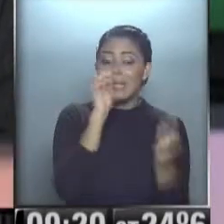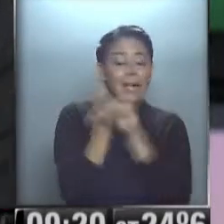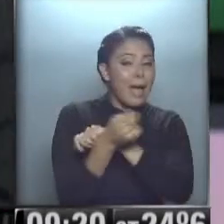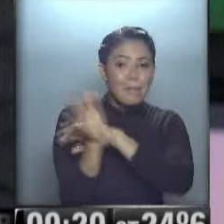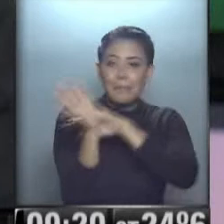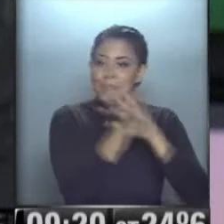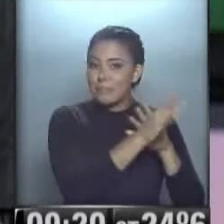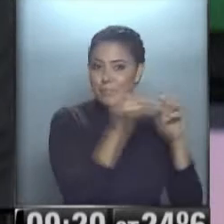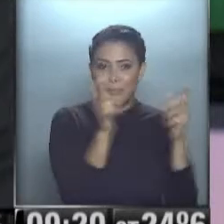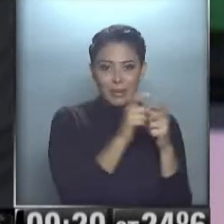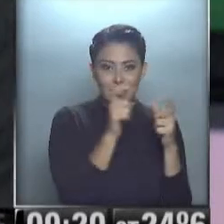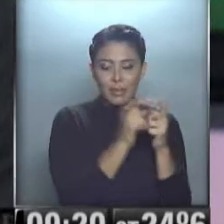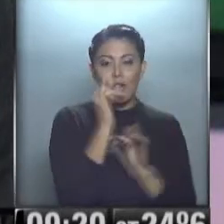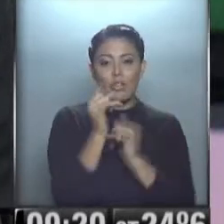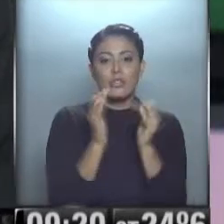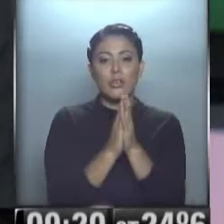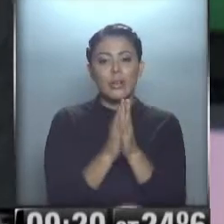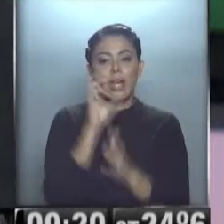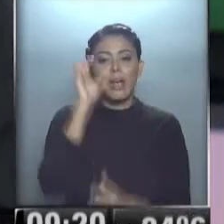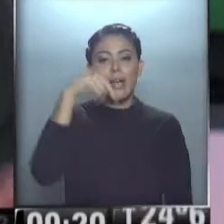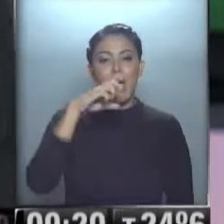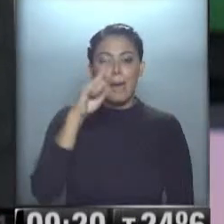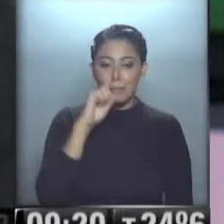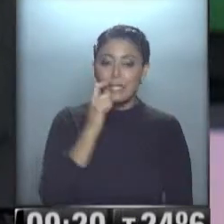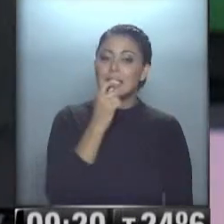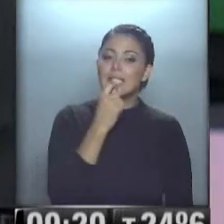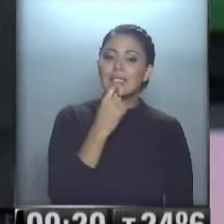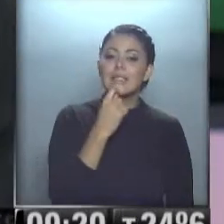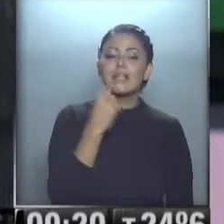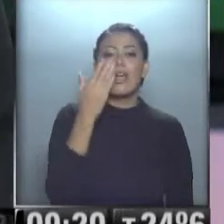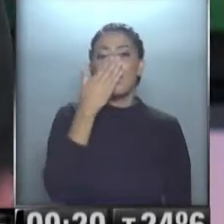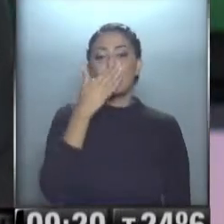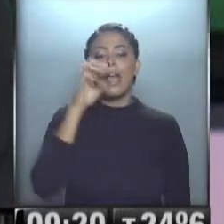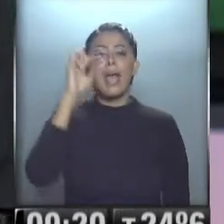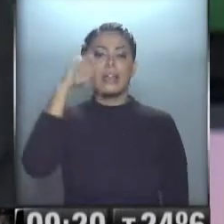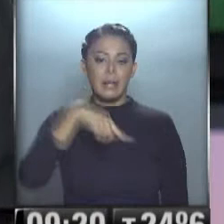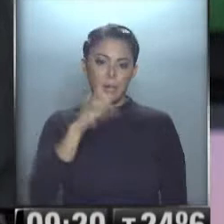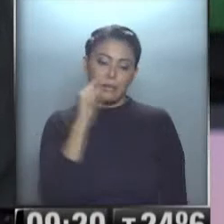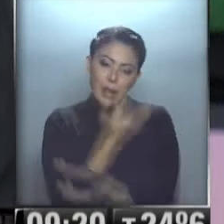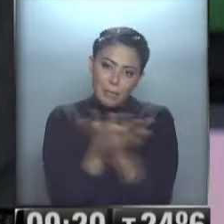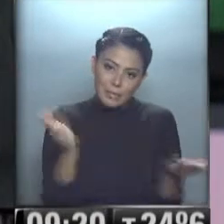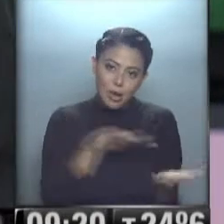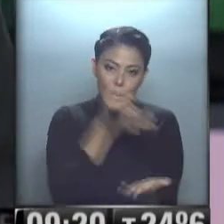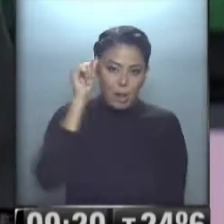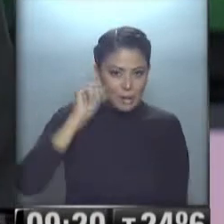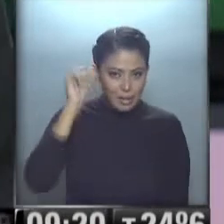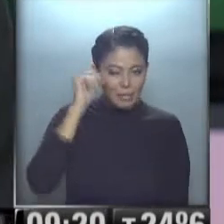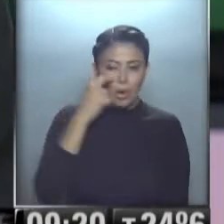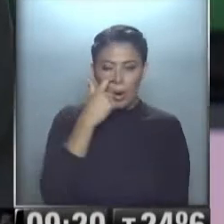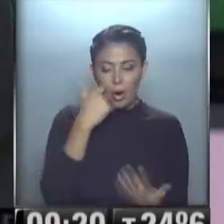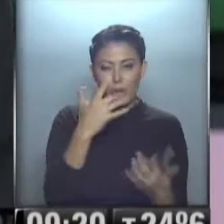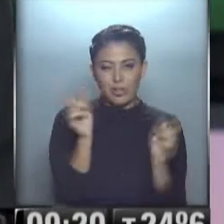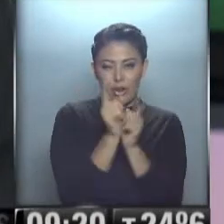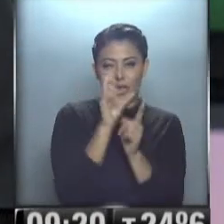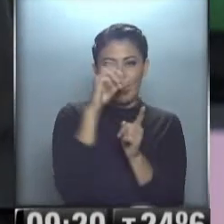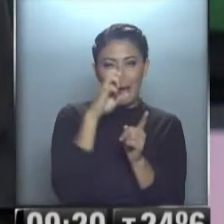de Filomena y hablar de Campi. Lo que pasa es que si hablamos de Martín Campilongo, que está presentando en Mar del Plata, más conocido como Campi,